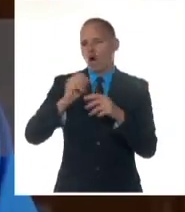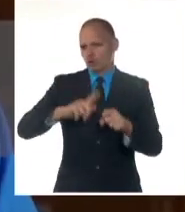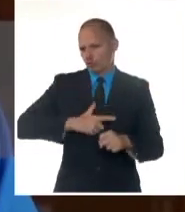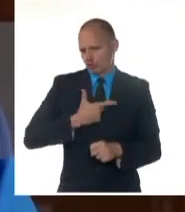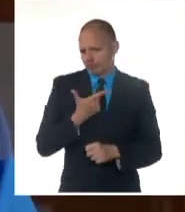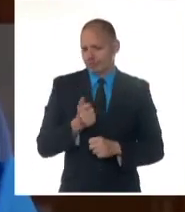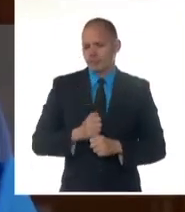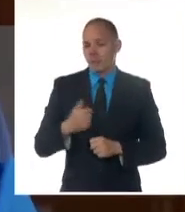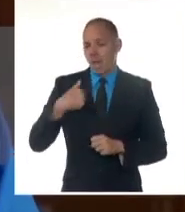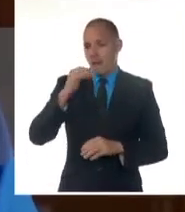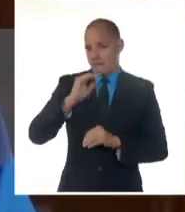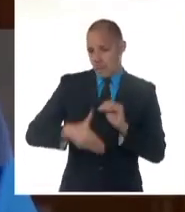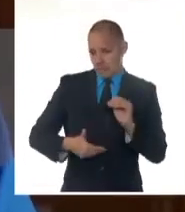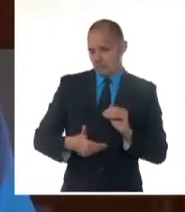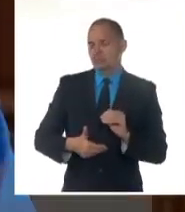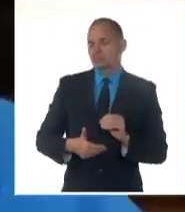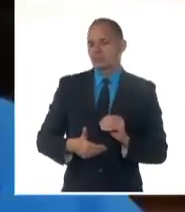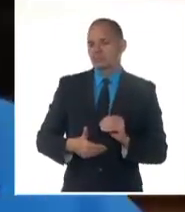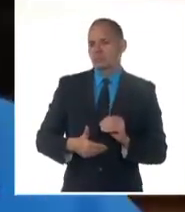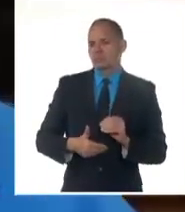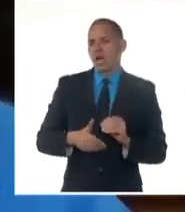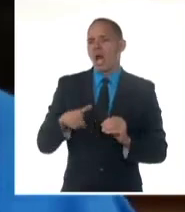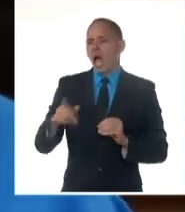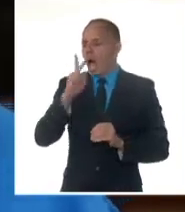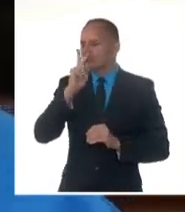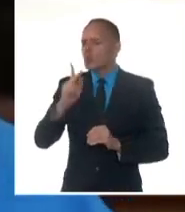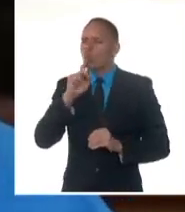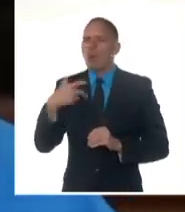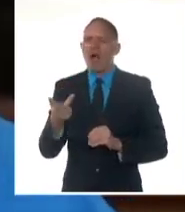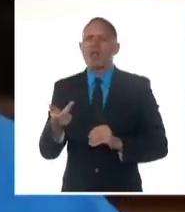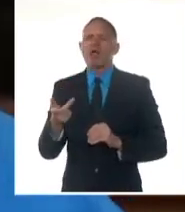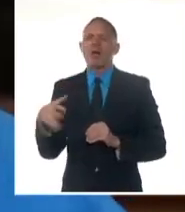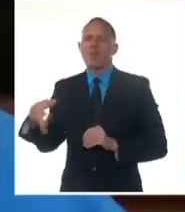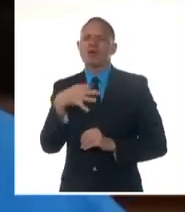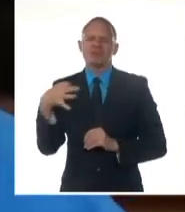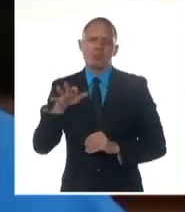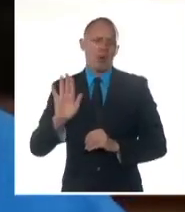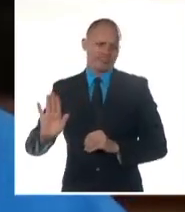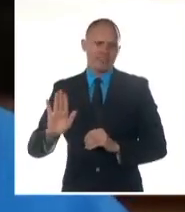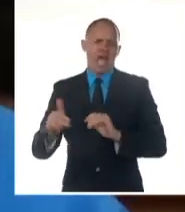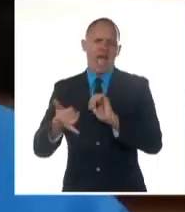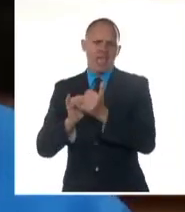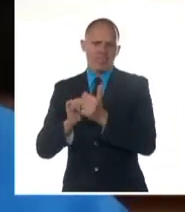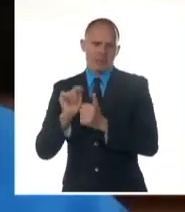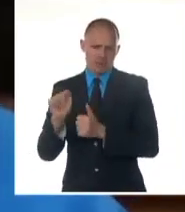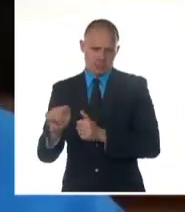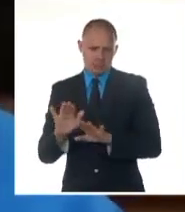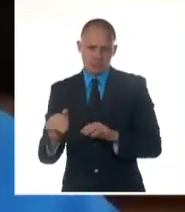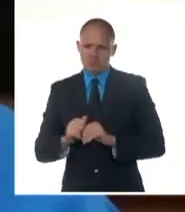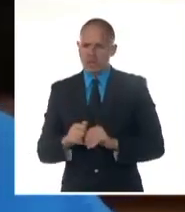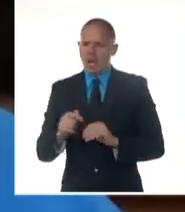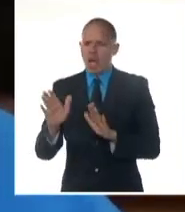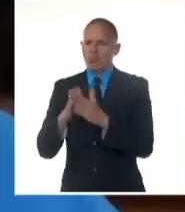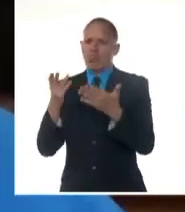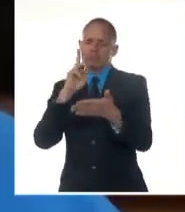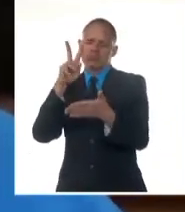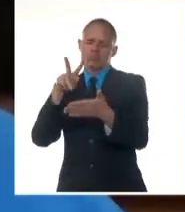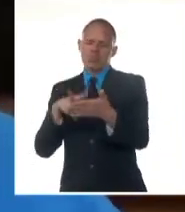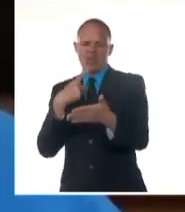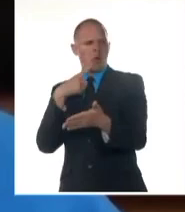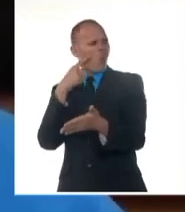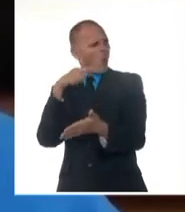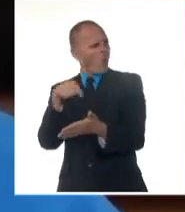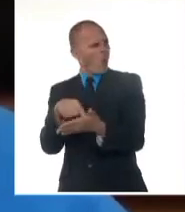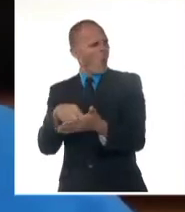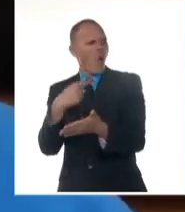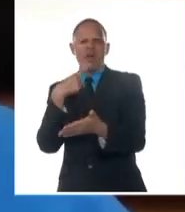municipio de Linder, entonces me dijo, mira lo que está aquí en el periódico, un curso de narradores deportivos en el Fajardo, en